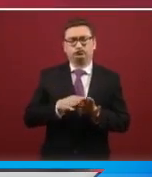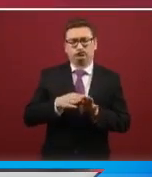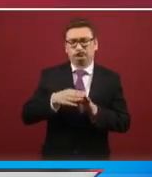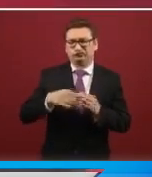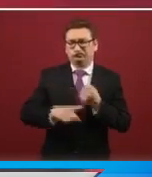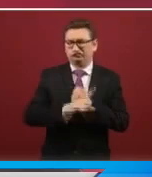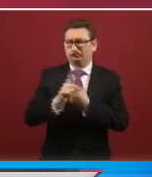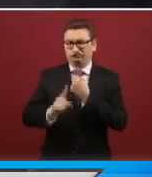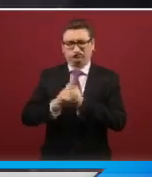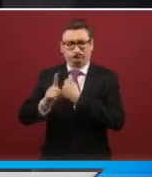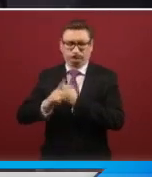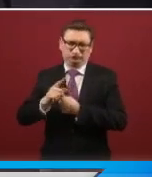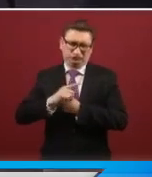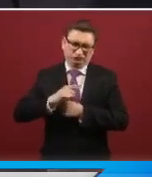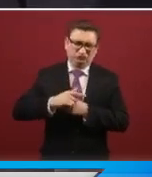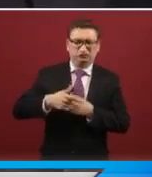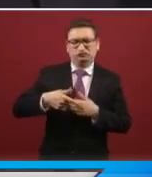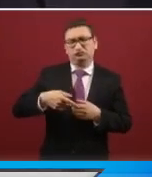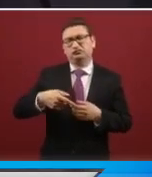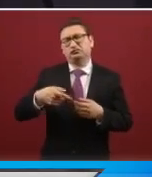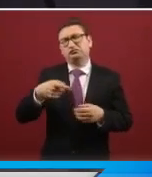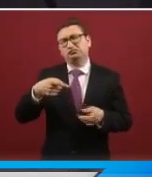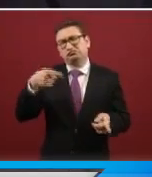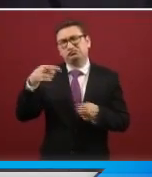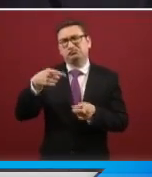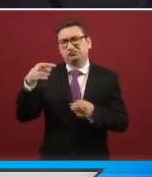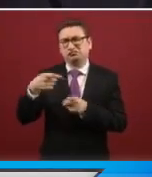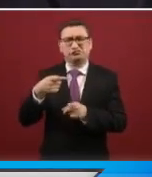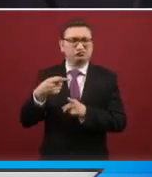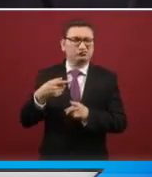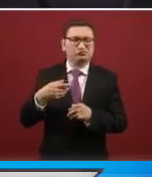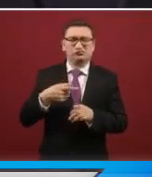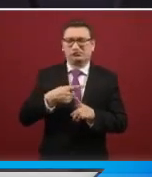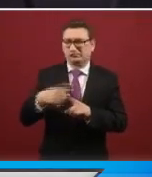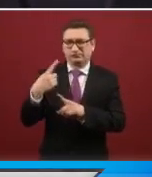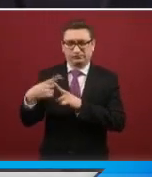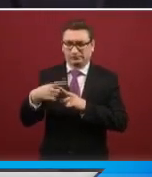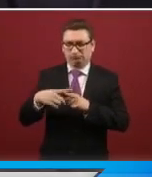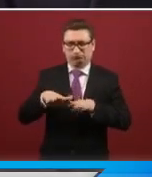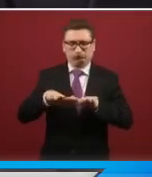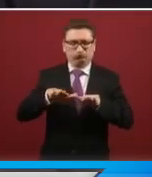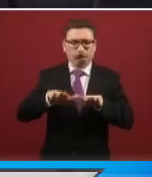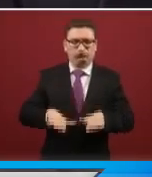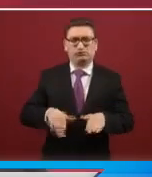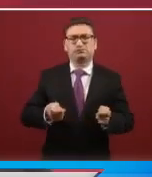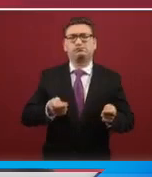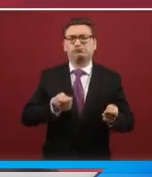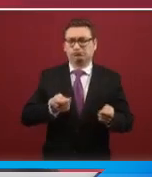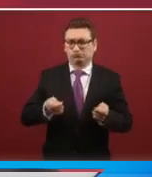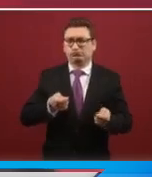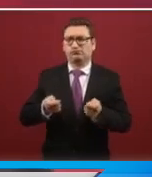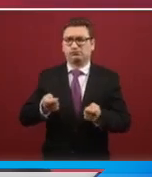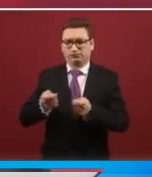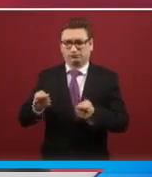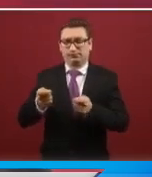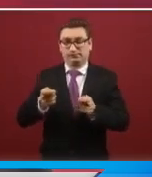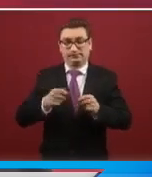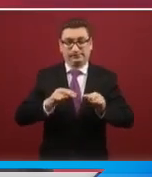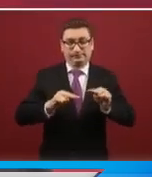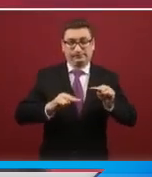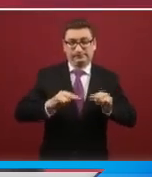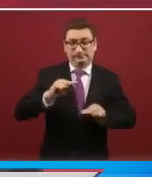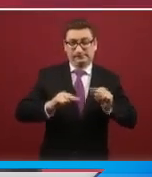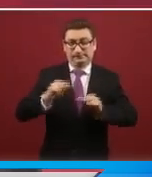delincuencia. Se encontraron grupos de la delincuencia organizada en la Ciudad de México por la falta de atención a la seguridad en la administración de Mancera. La